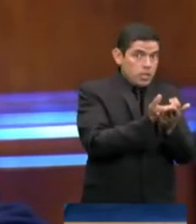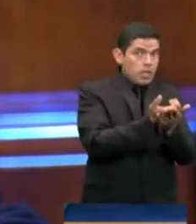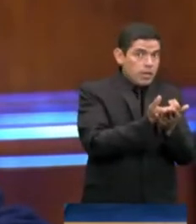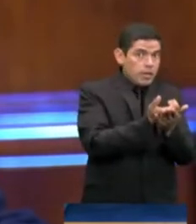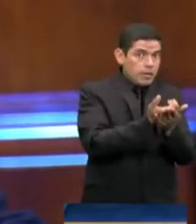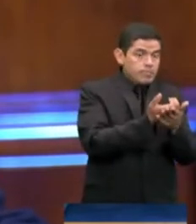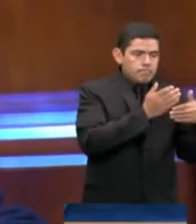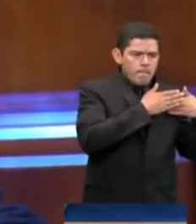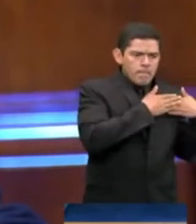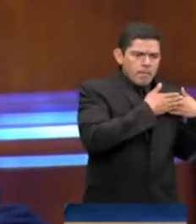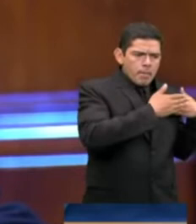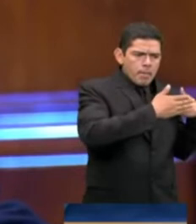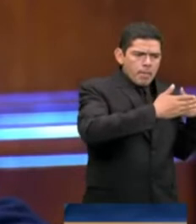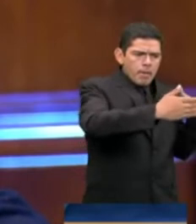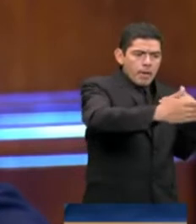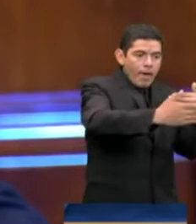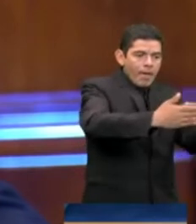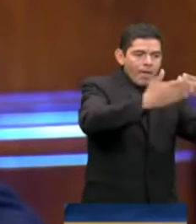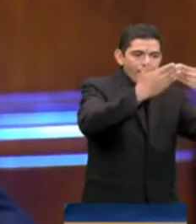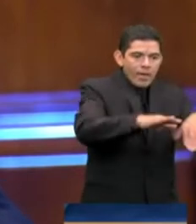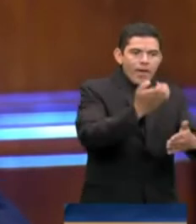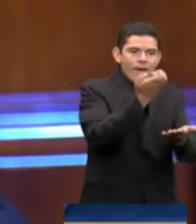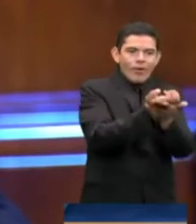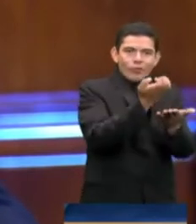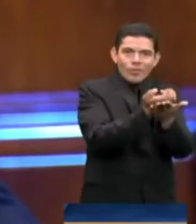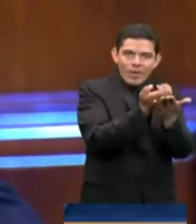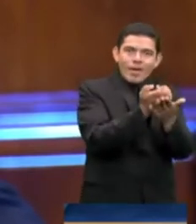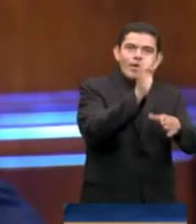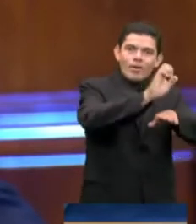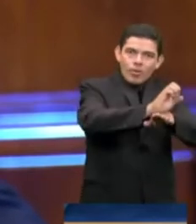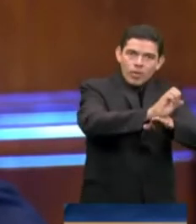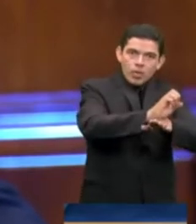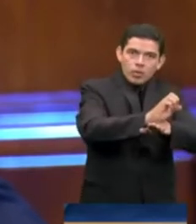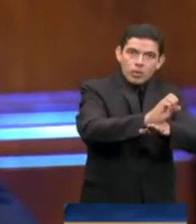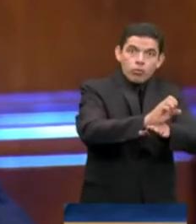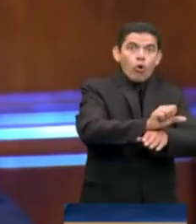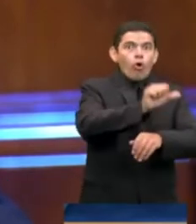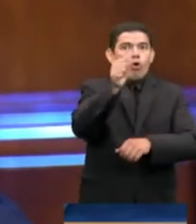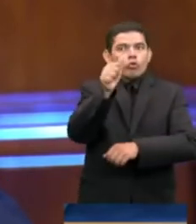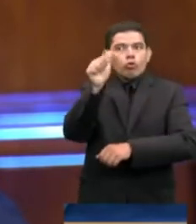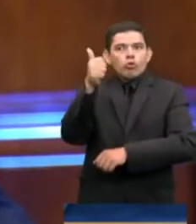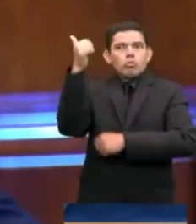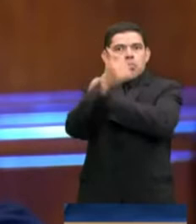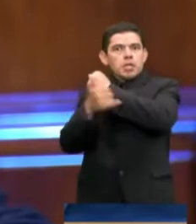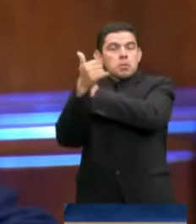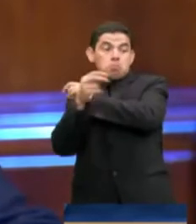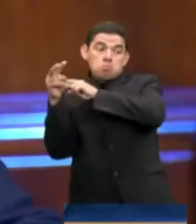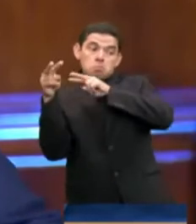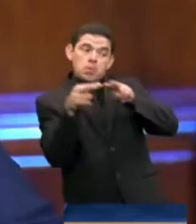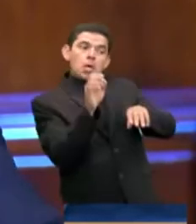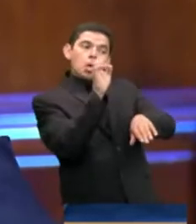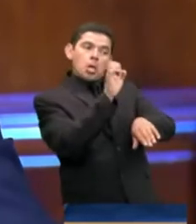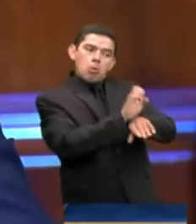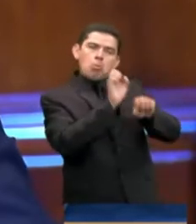tiempo del previsto, la economía ecuatoriana ya inspira confianza en el mundo y en